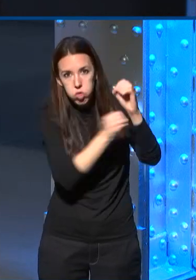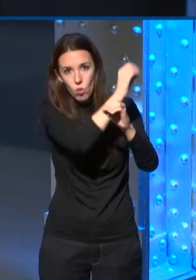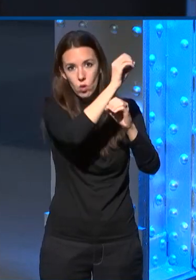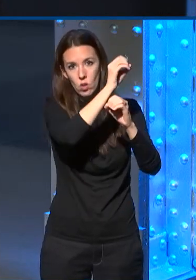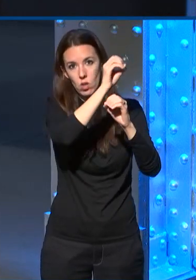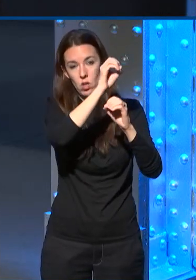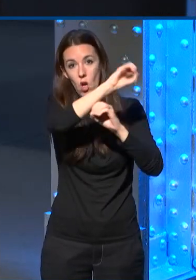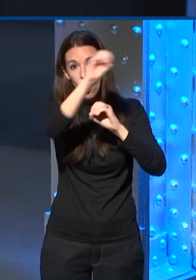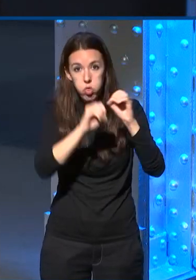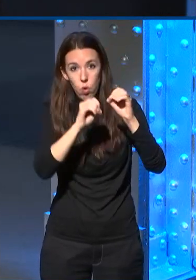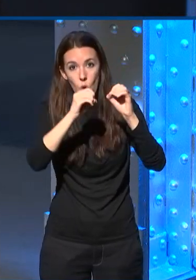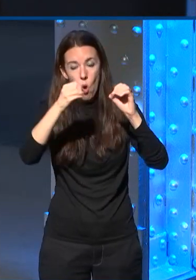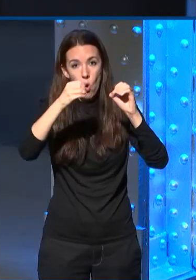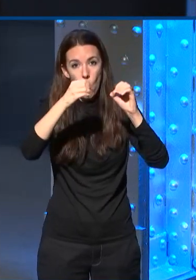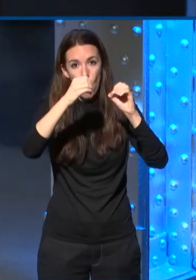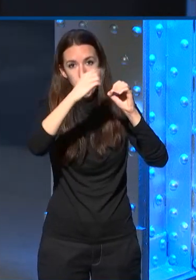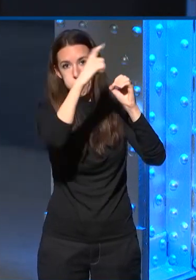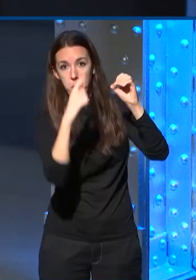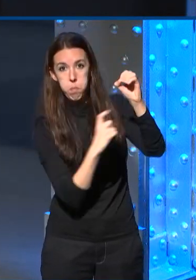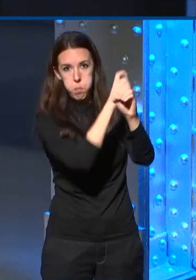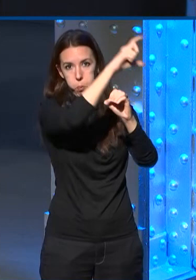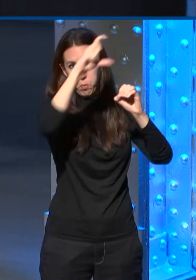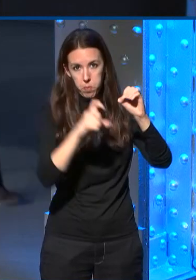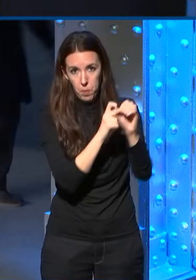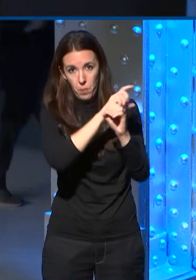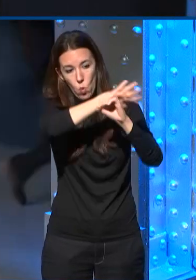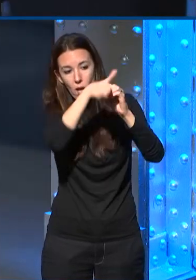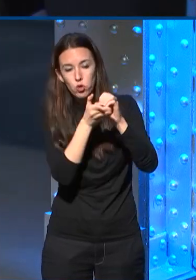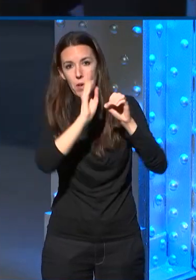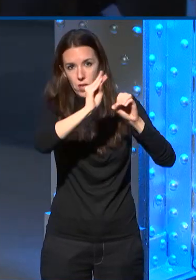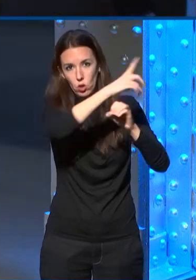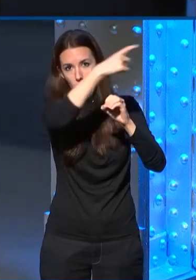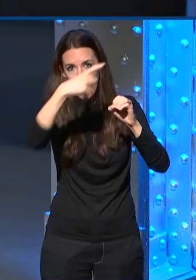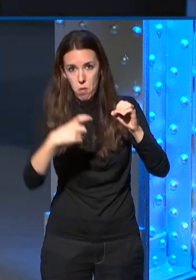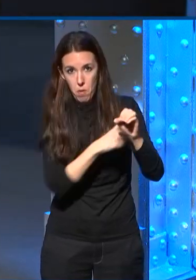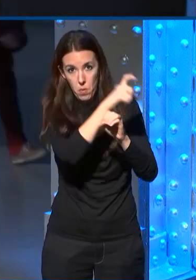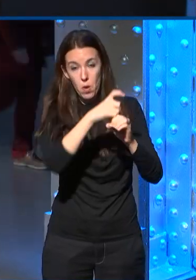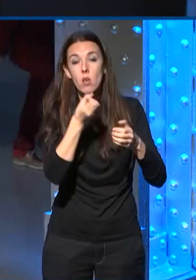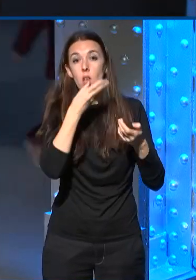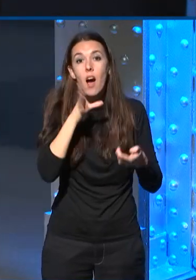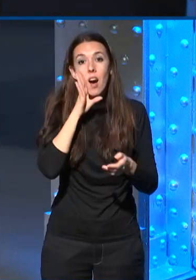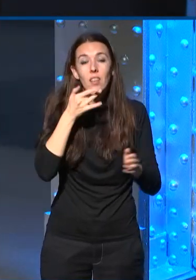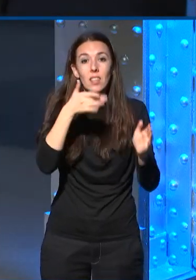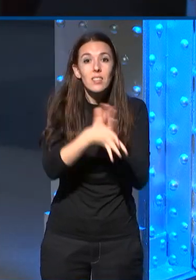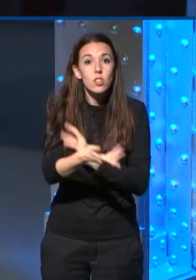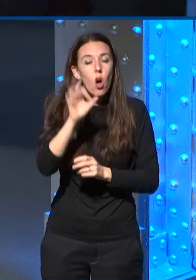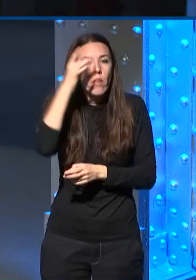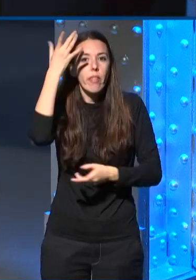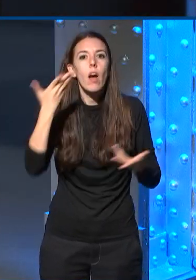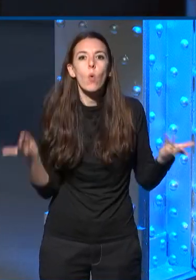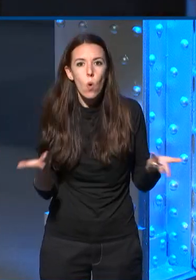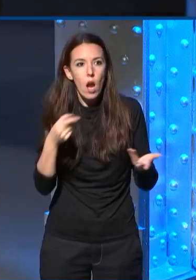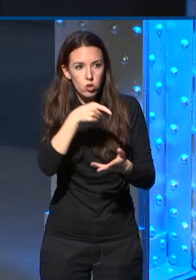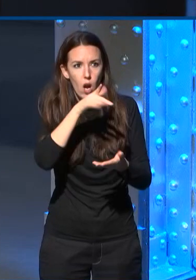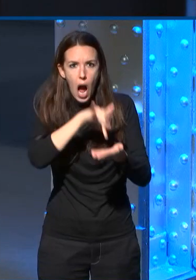pasada desplegaba sus cámaras y tomaba unas imágenes de la superficie del planeta. Bien, como digo, esa idea que existía de que allí